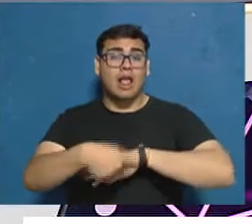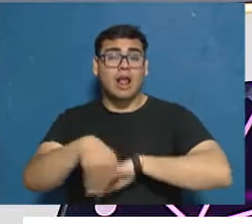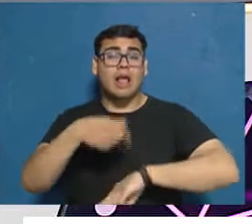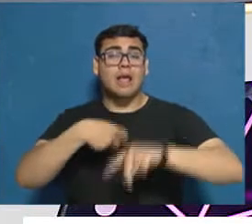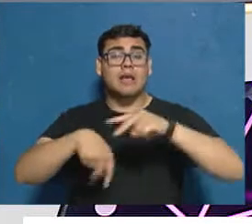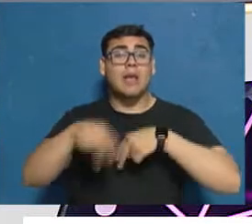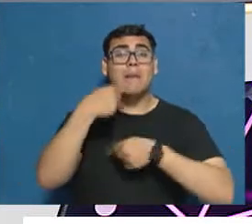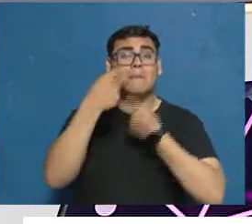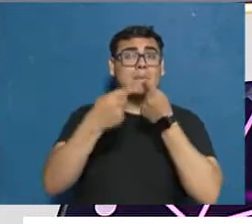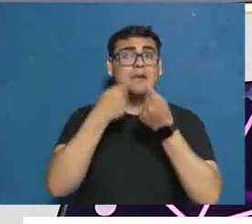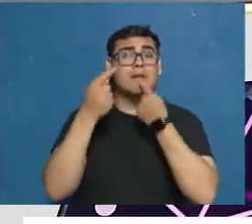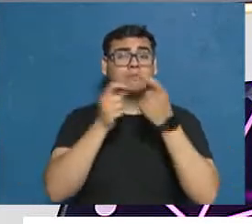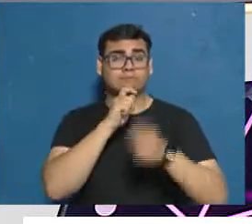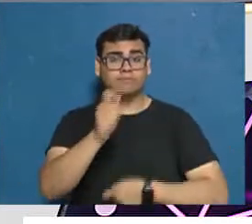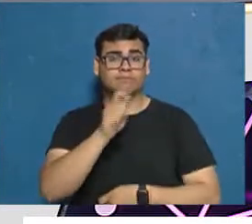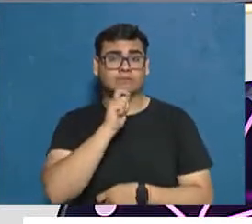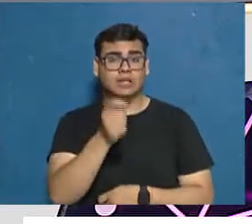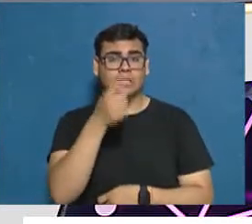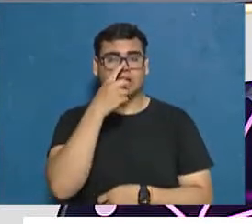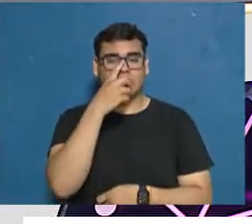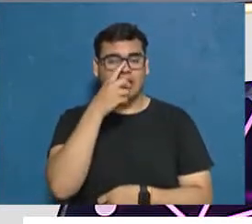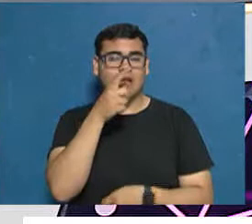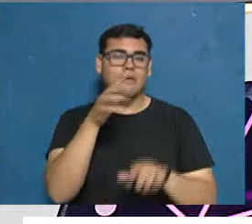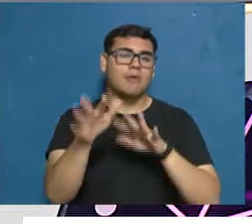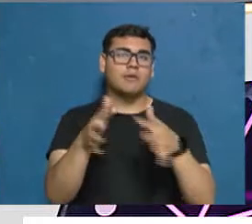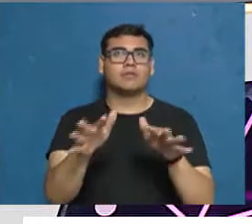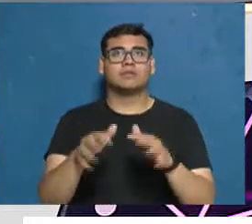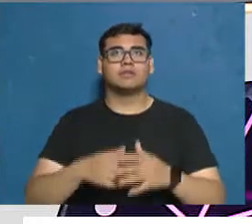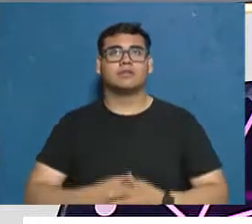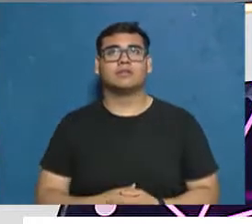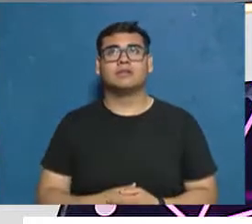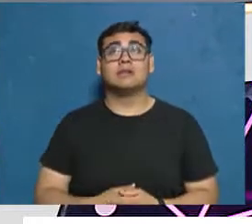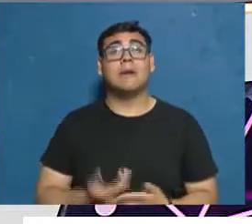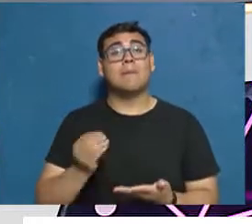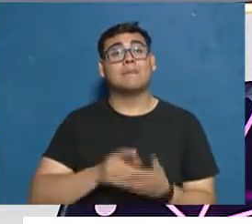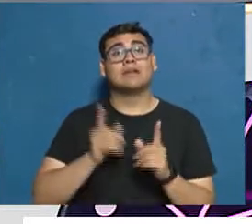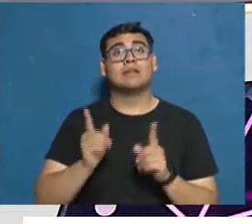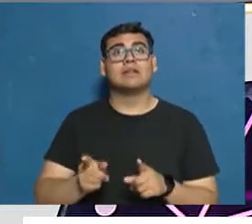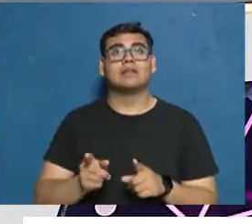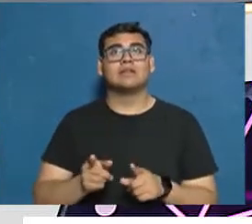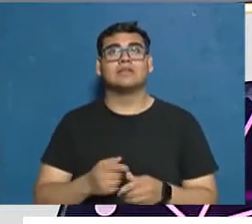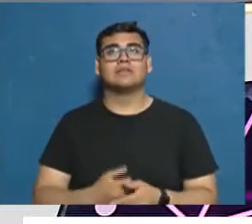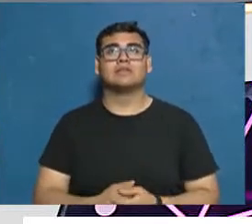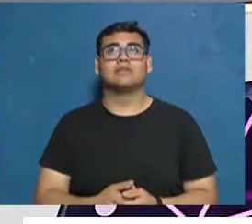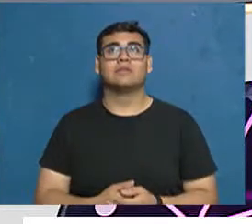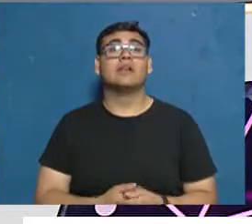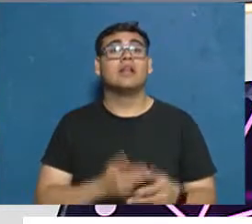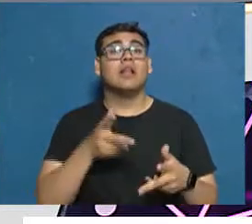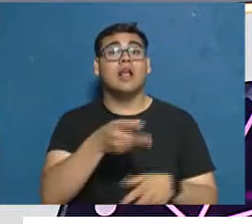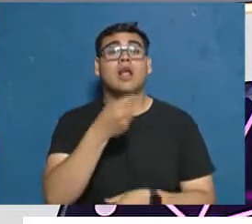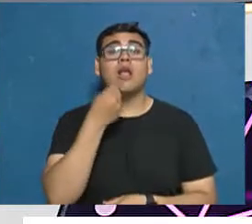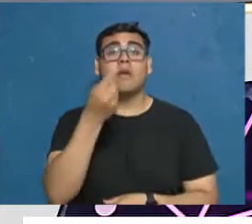nos encontramos con un panorama similar. Incluso personas que en el mismo momento en que los íbamos a